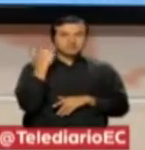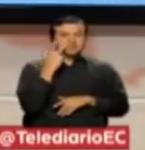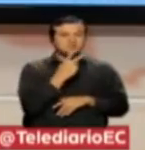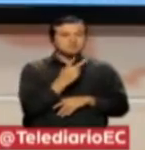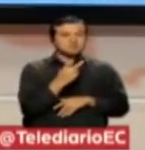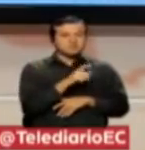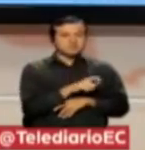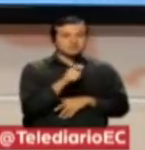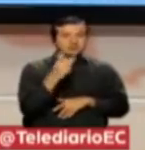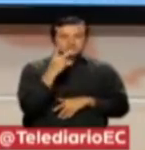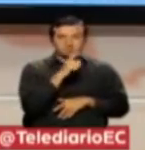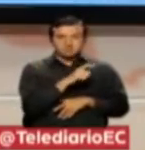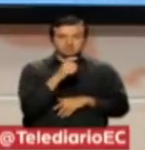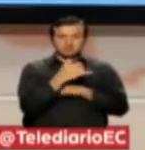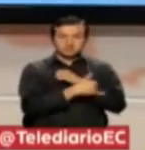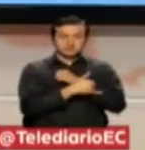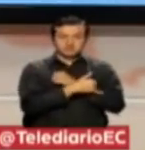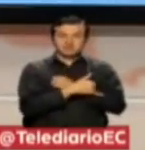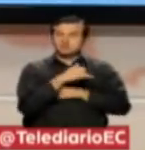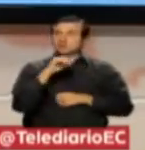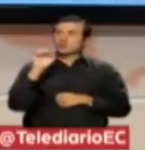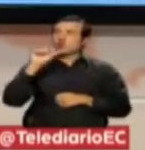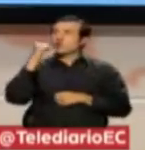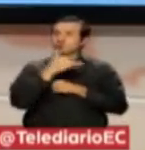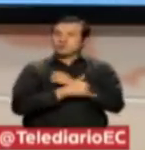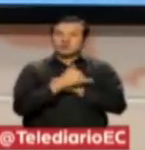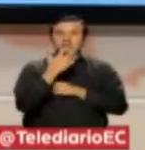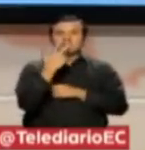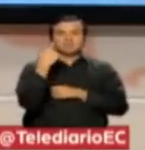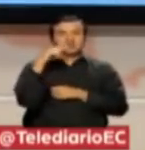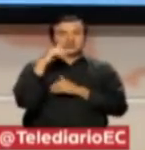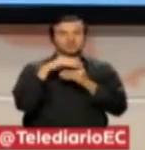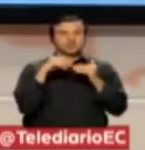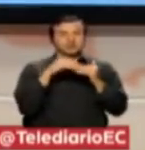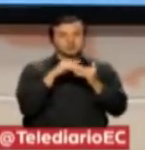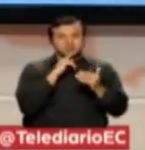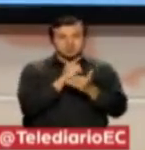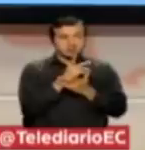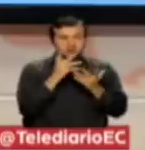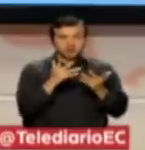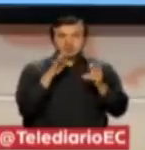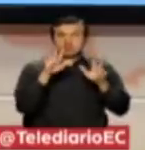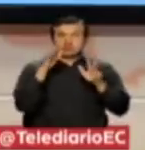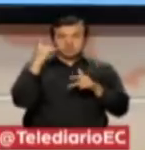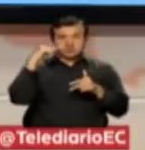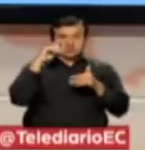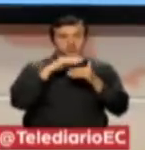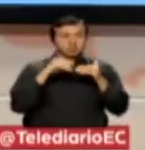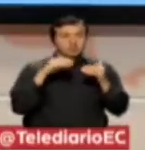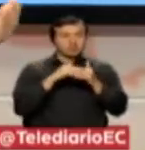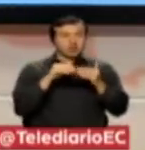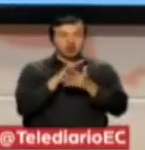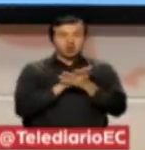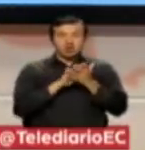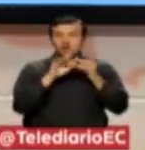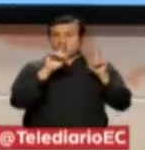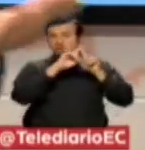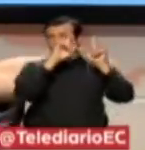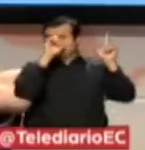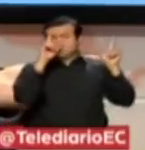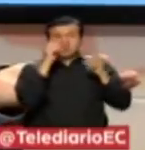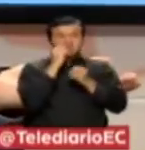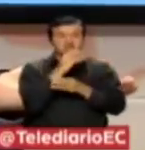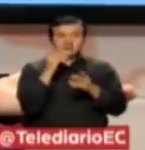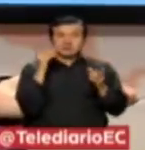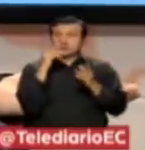de personas de origen extranjero reporten 3 millones de dólares cuando realmente habían movido 8 millones de dólares. Tengan una acería y no hayan